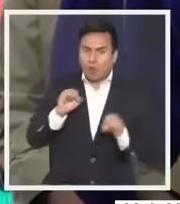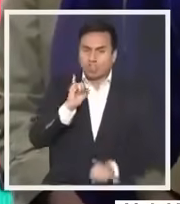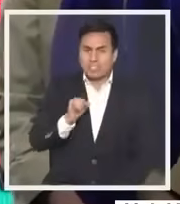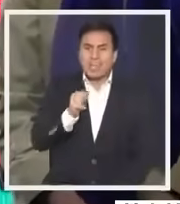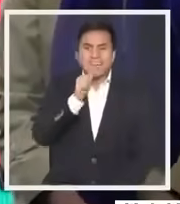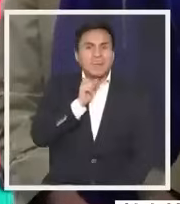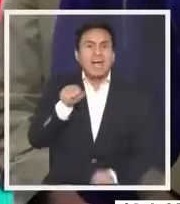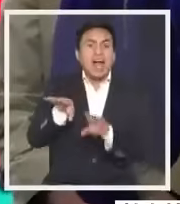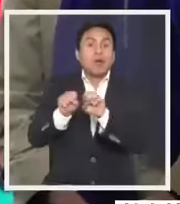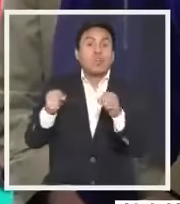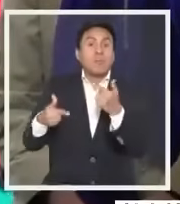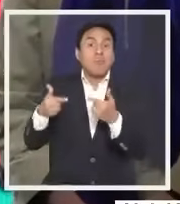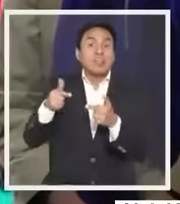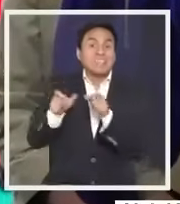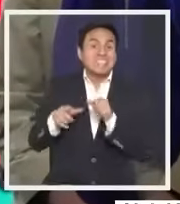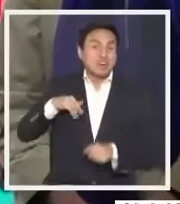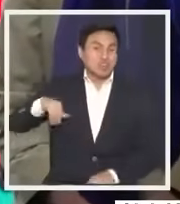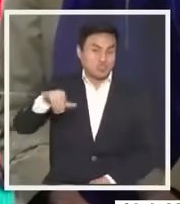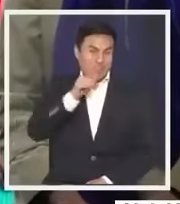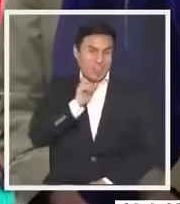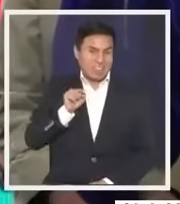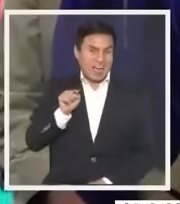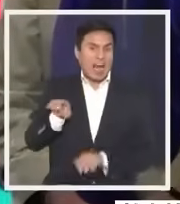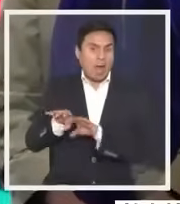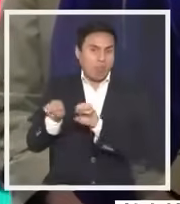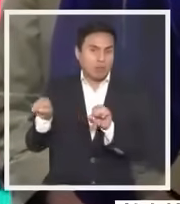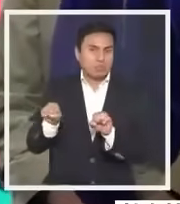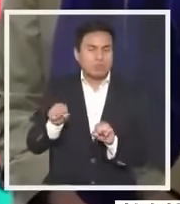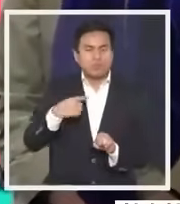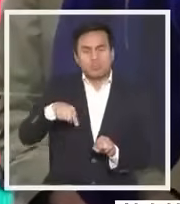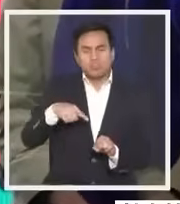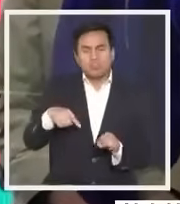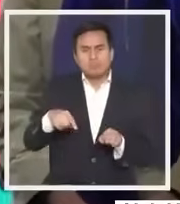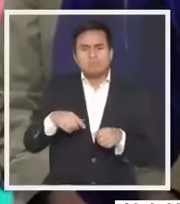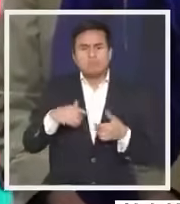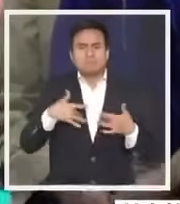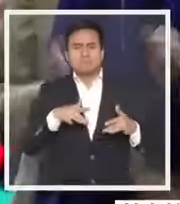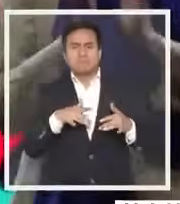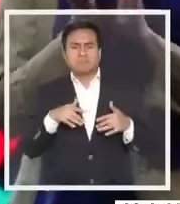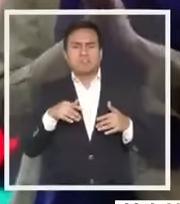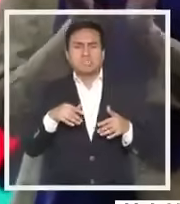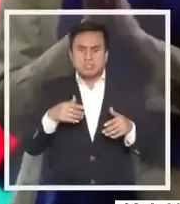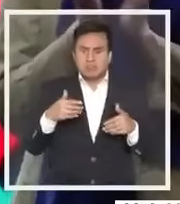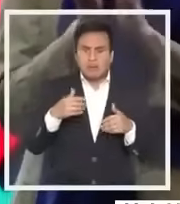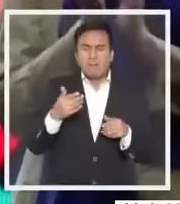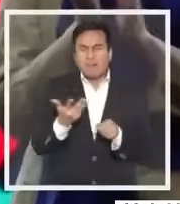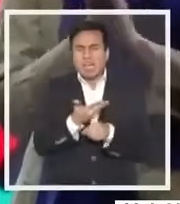Nos falta más acuerdo entre los políticos, y en eso no podemos fallarle a la gente.